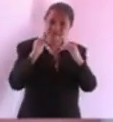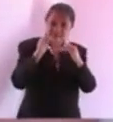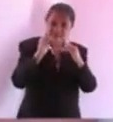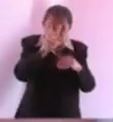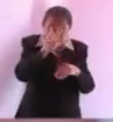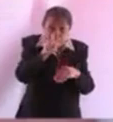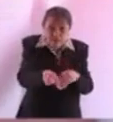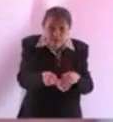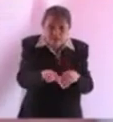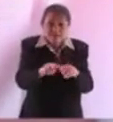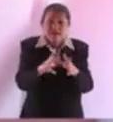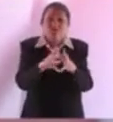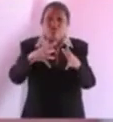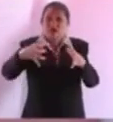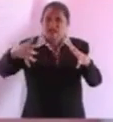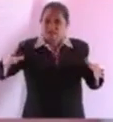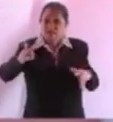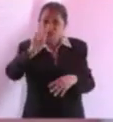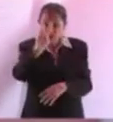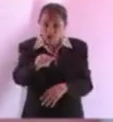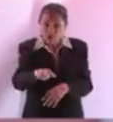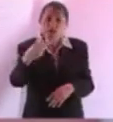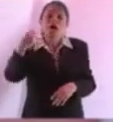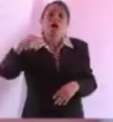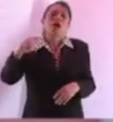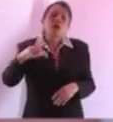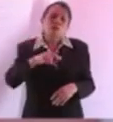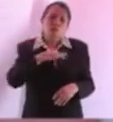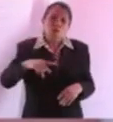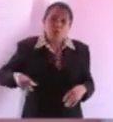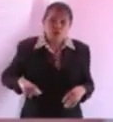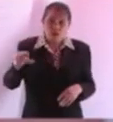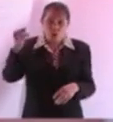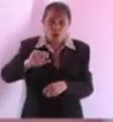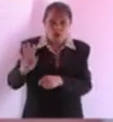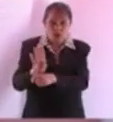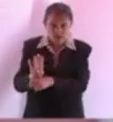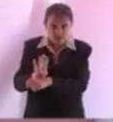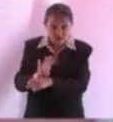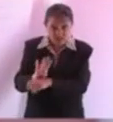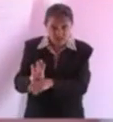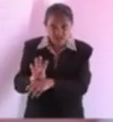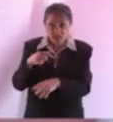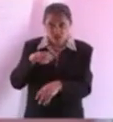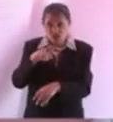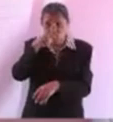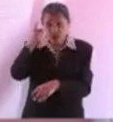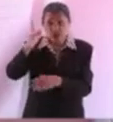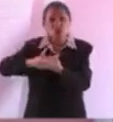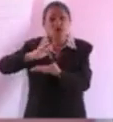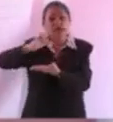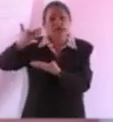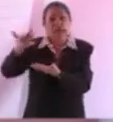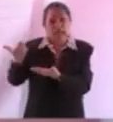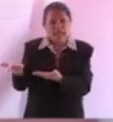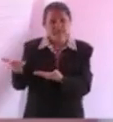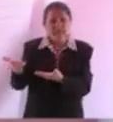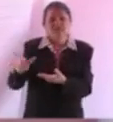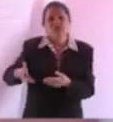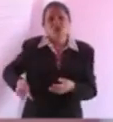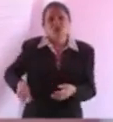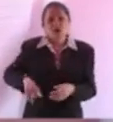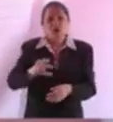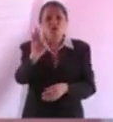real. A nombre de los municipios, hoy beneficiamos, reitero nuestro agradecimiento al gobierno federal